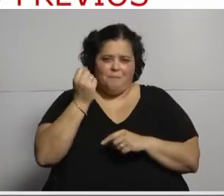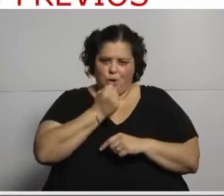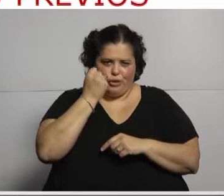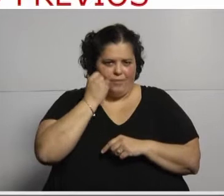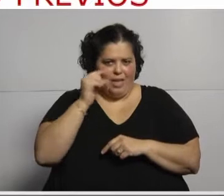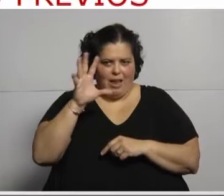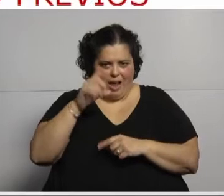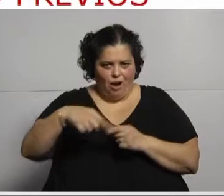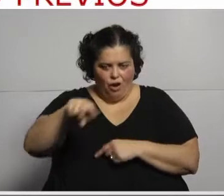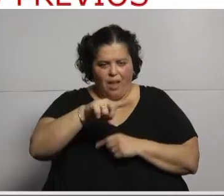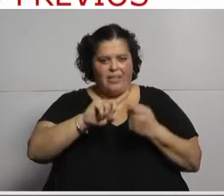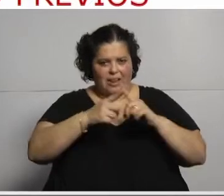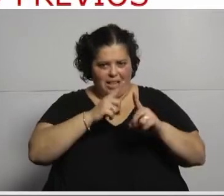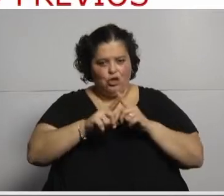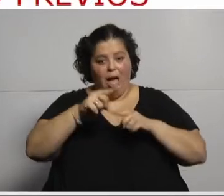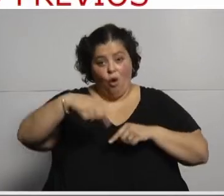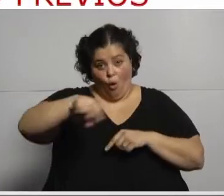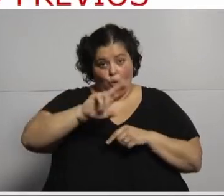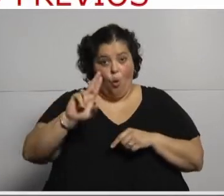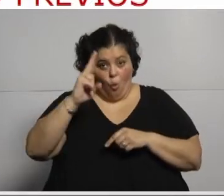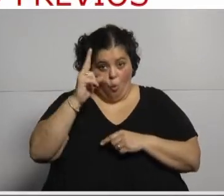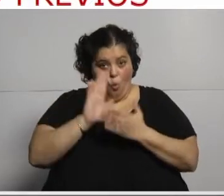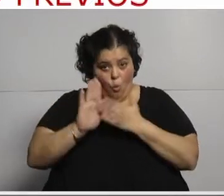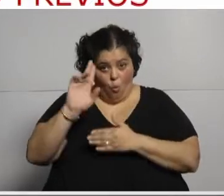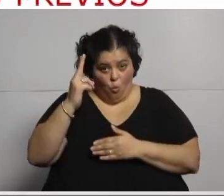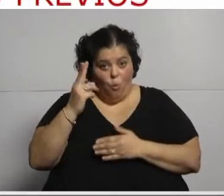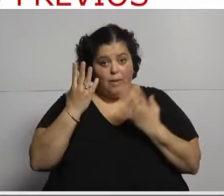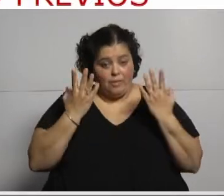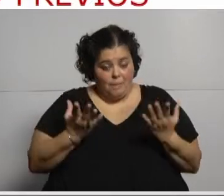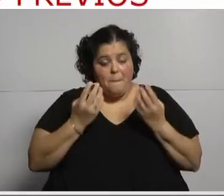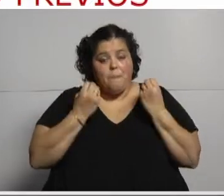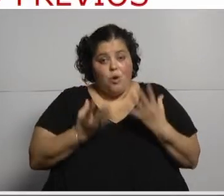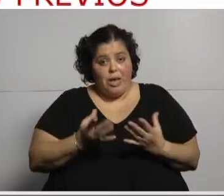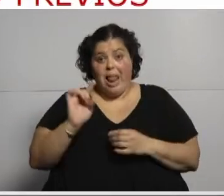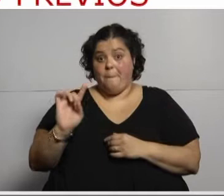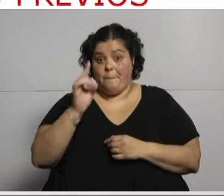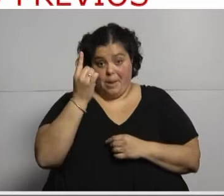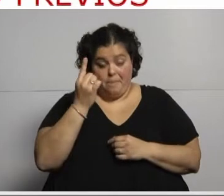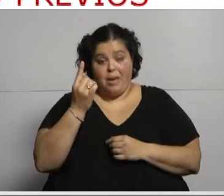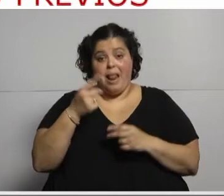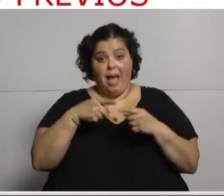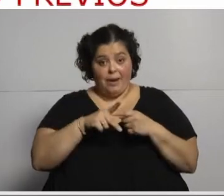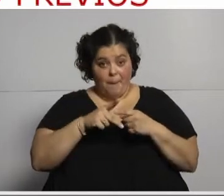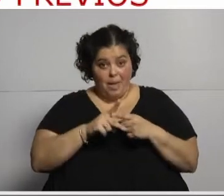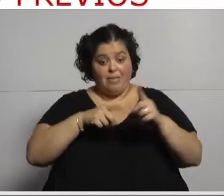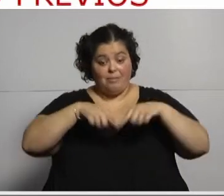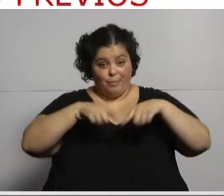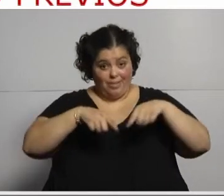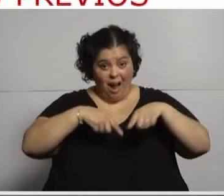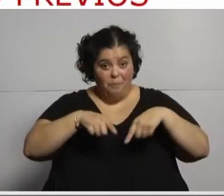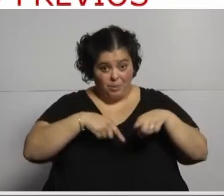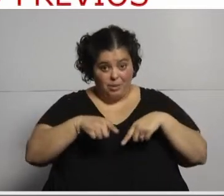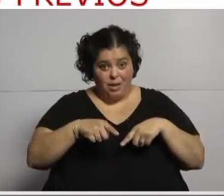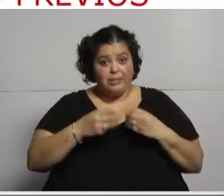con ustedes allá en Uruguay es que la primera herramienta de administración de trámites la hemos